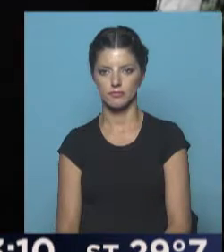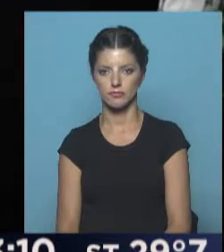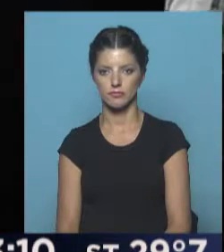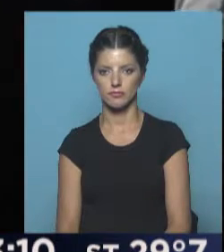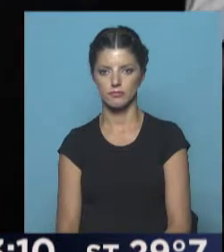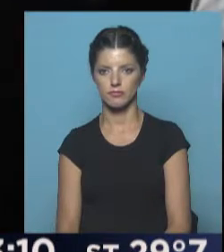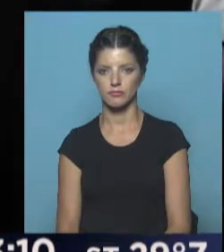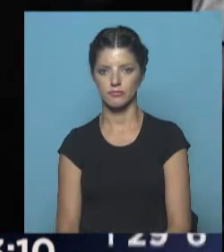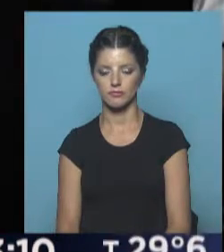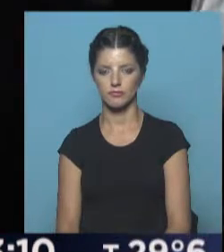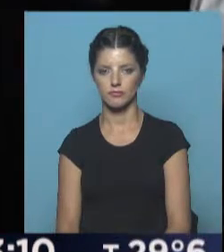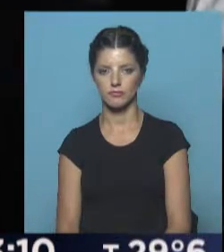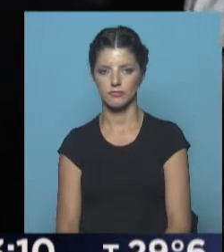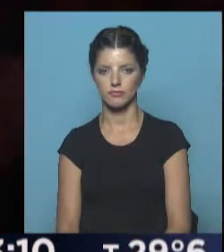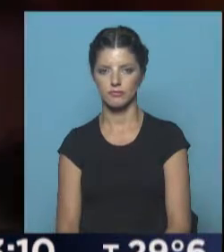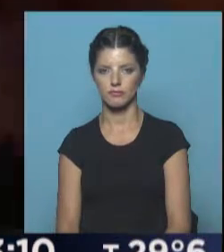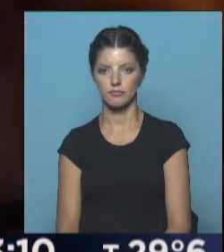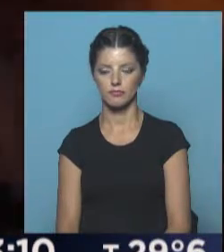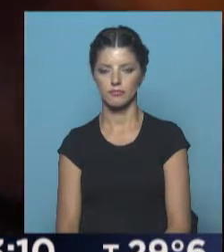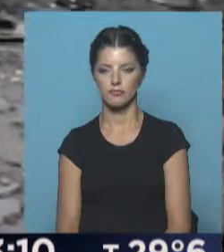Face à un groupe Daesh qui nous a déclaré la guerre.